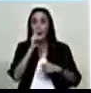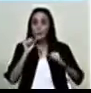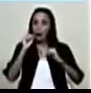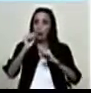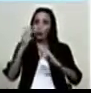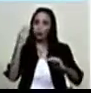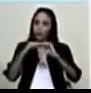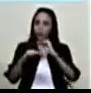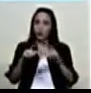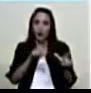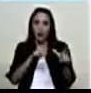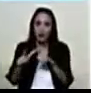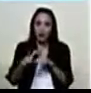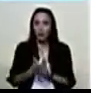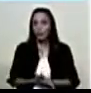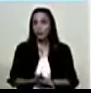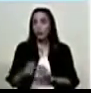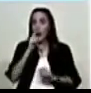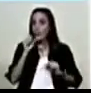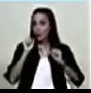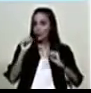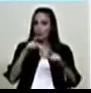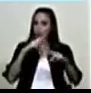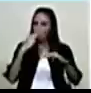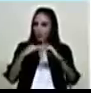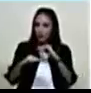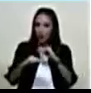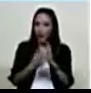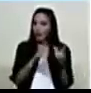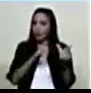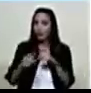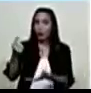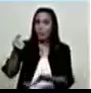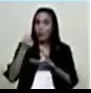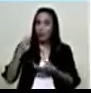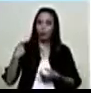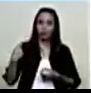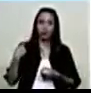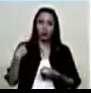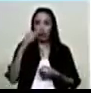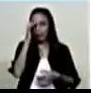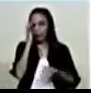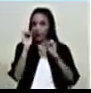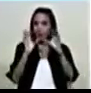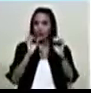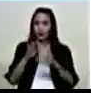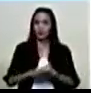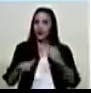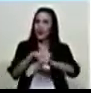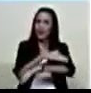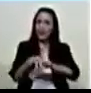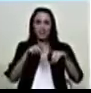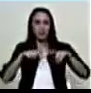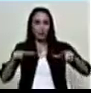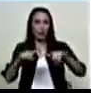ti, de tu presidente, de tu gobierno, directamente a ti en tu hogar, en la calle,